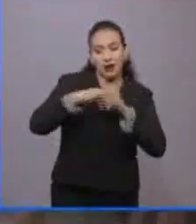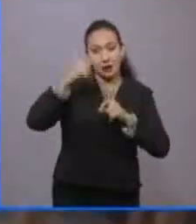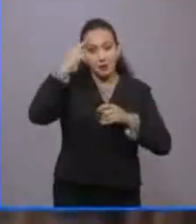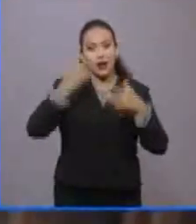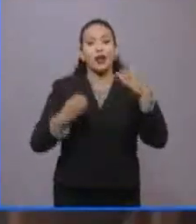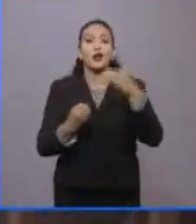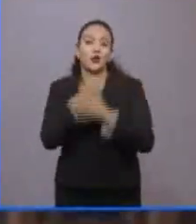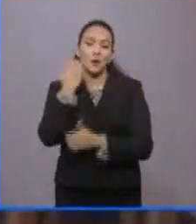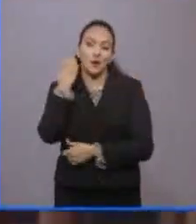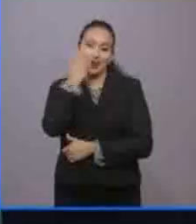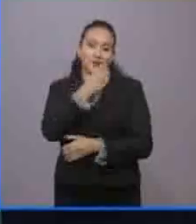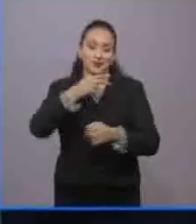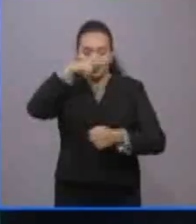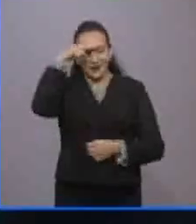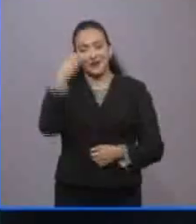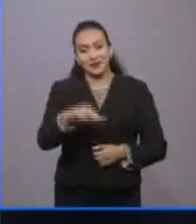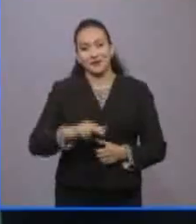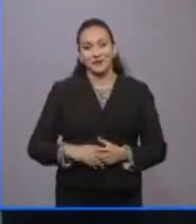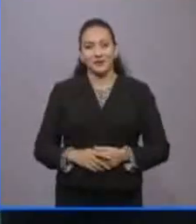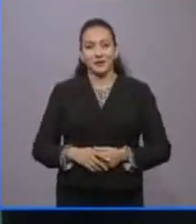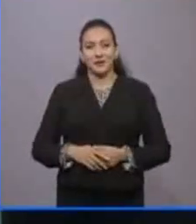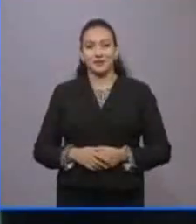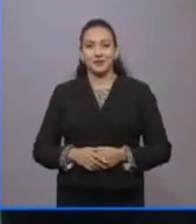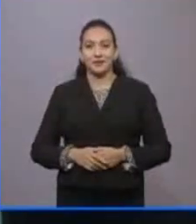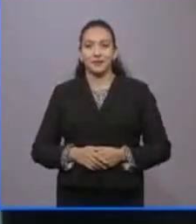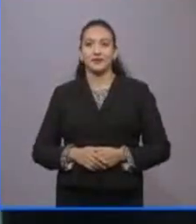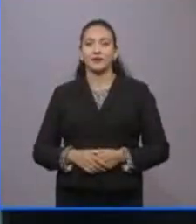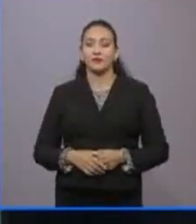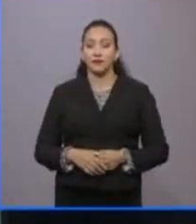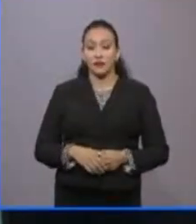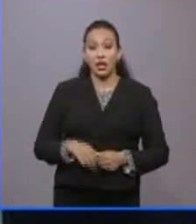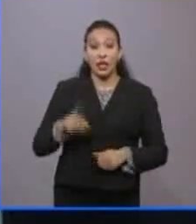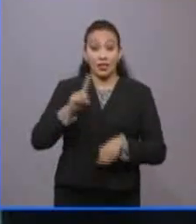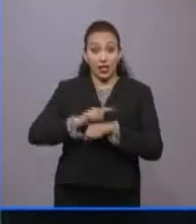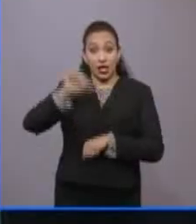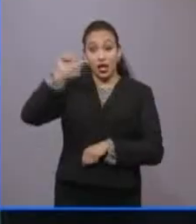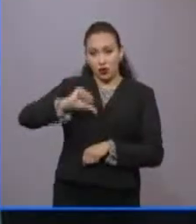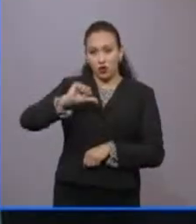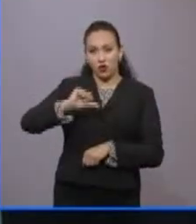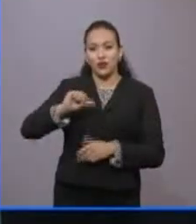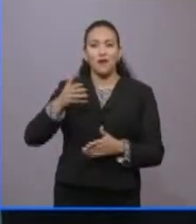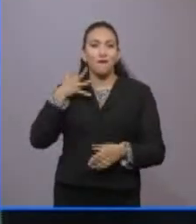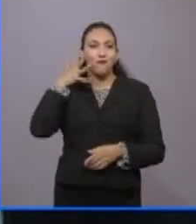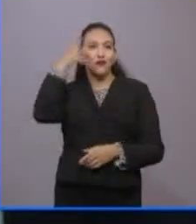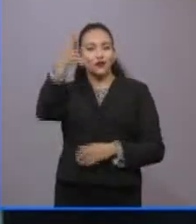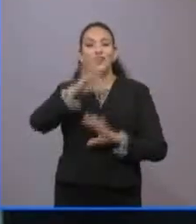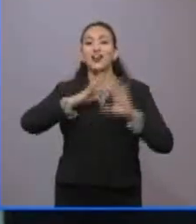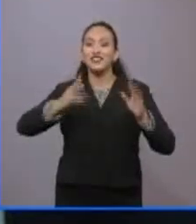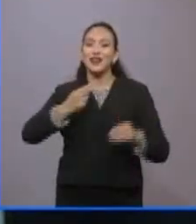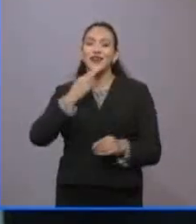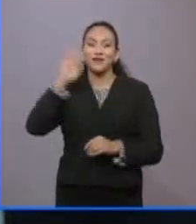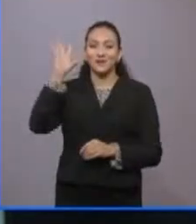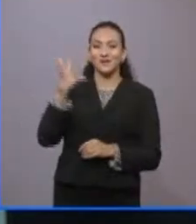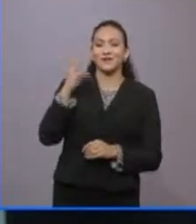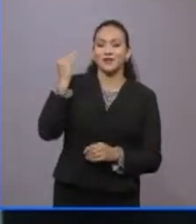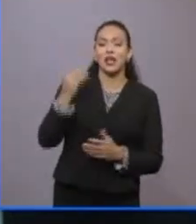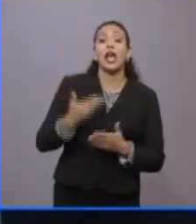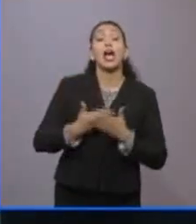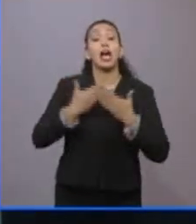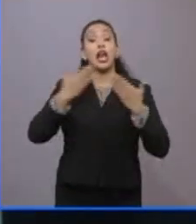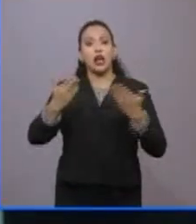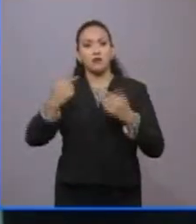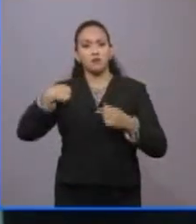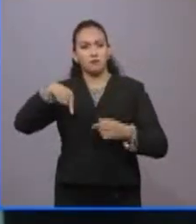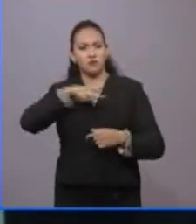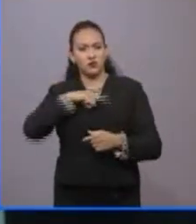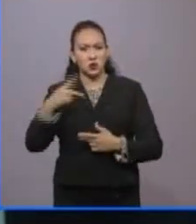escuela mexicana. El día de hoy el futuro es digital y la pregunta frente a